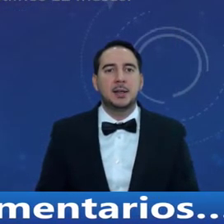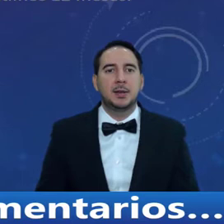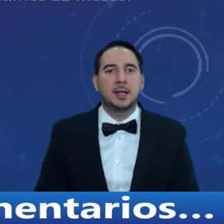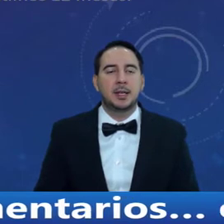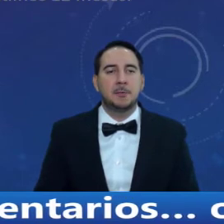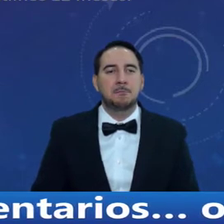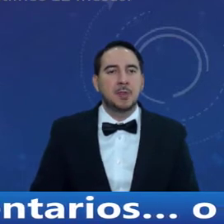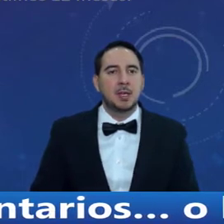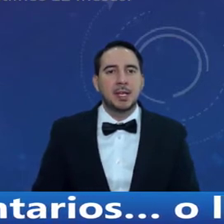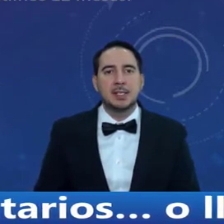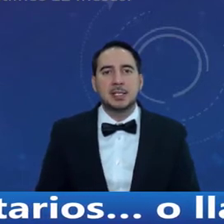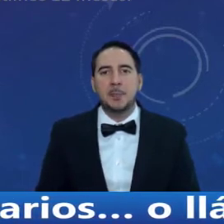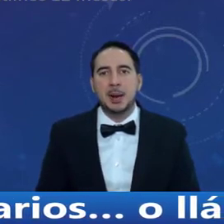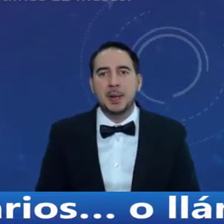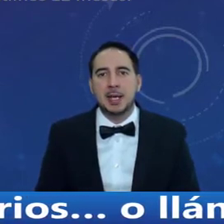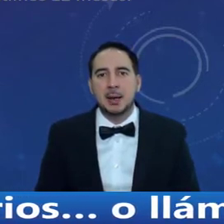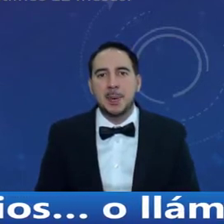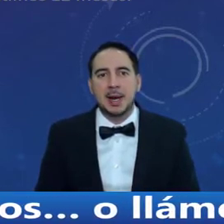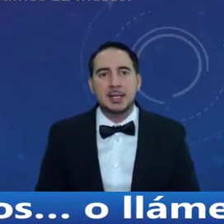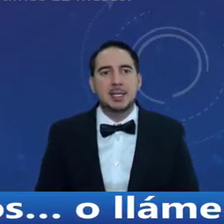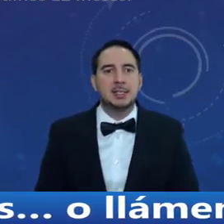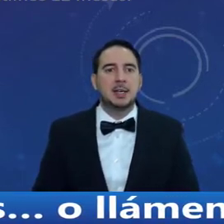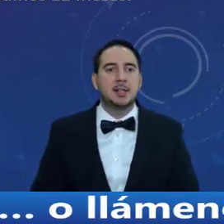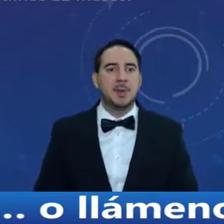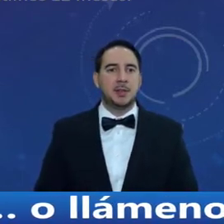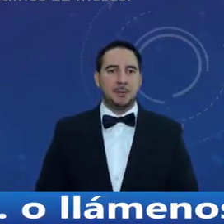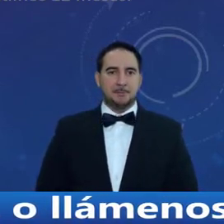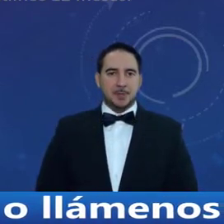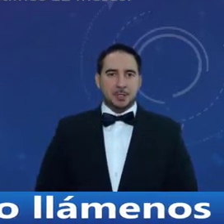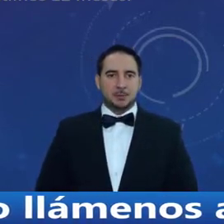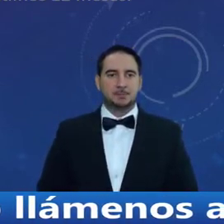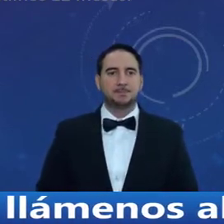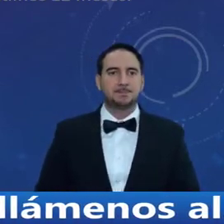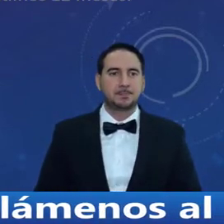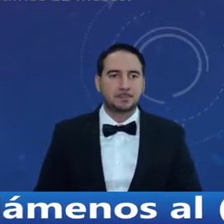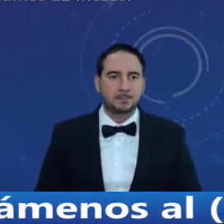para aplicar para la licencia? Dime, Andrea.